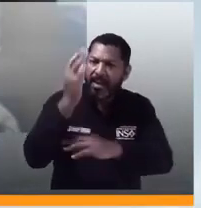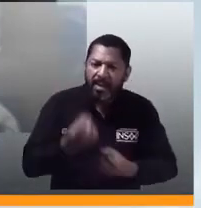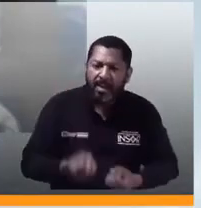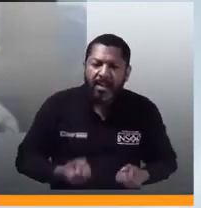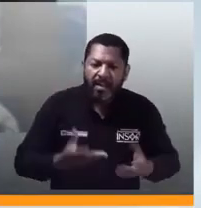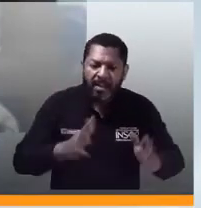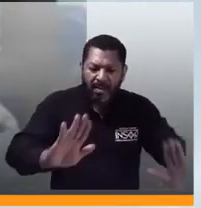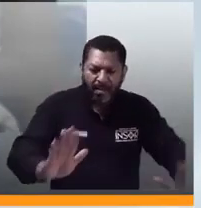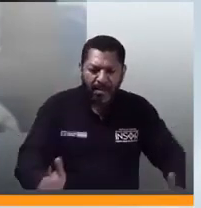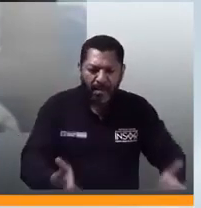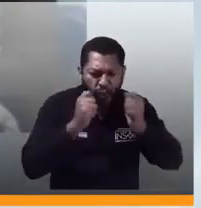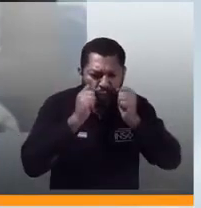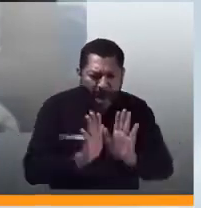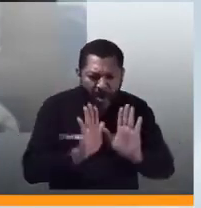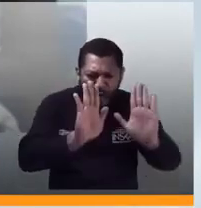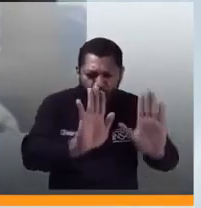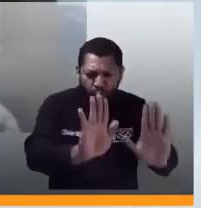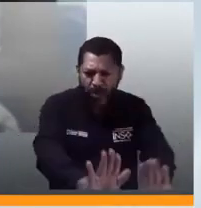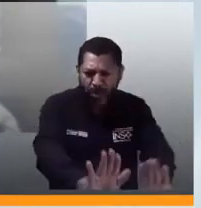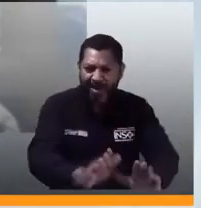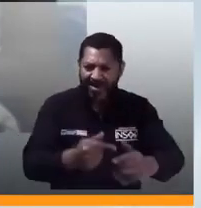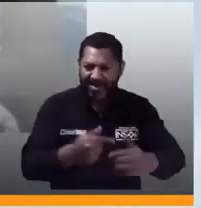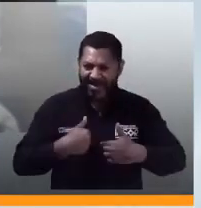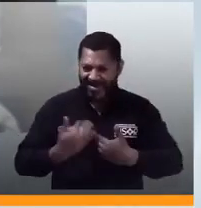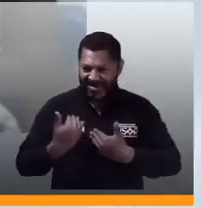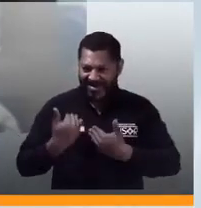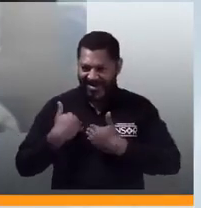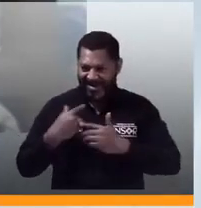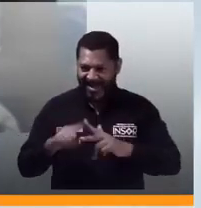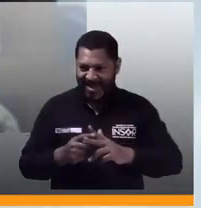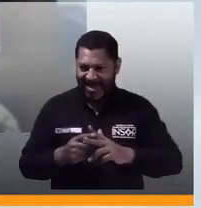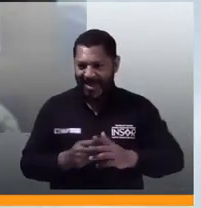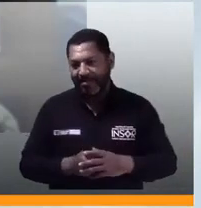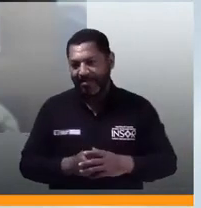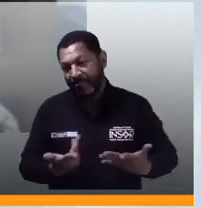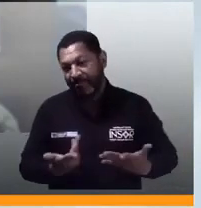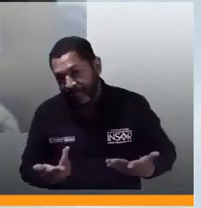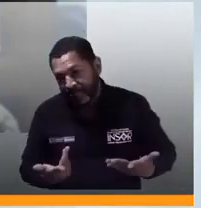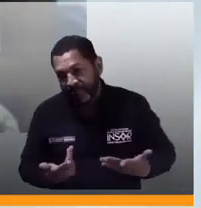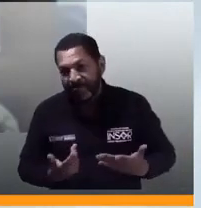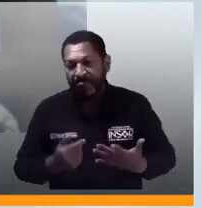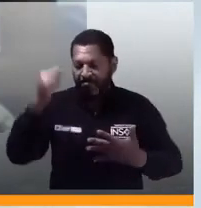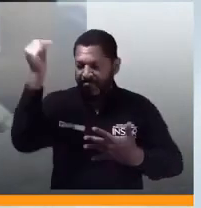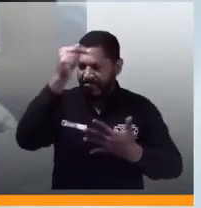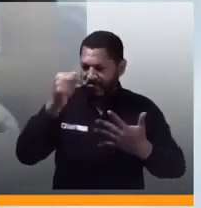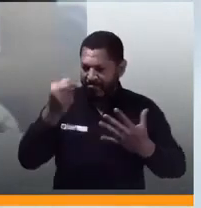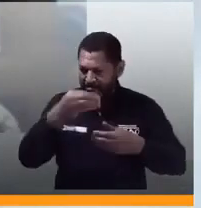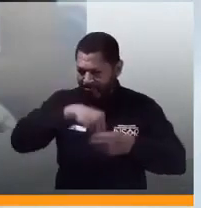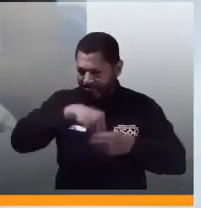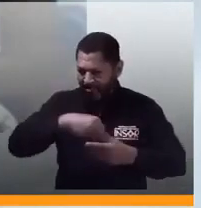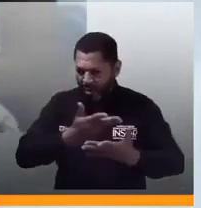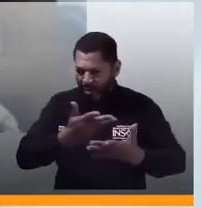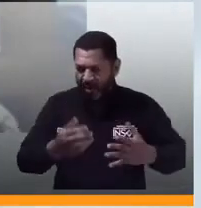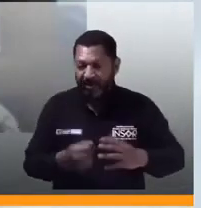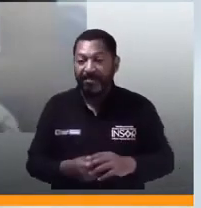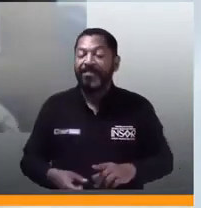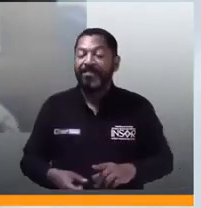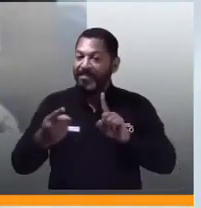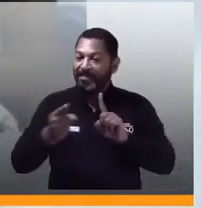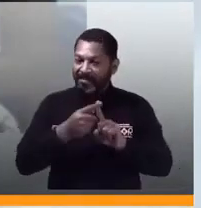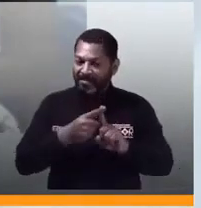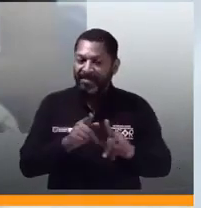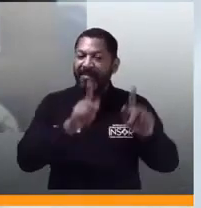humano, como fue el taller que desarrollé, pues tiene varias implicaciones. El primero es el